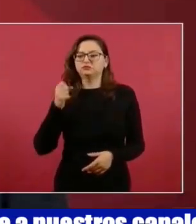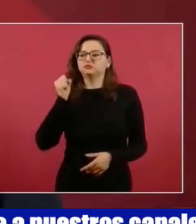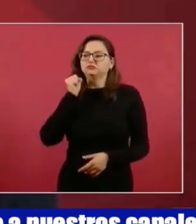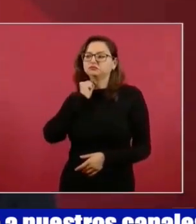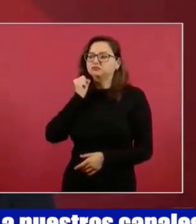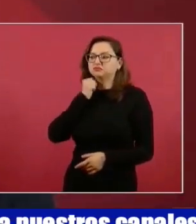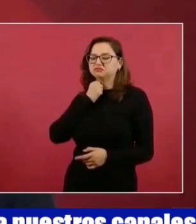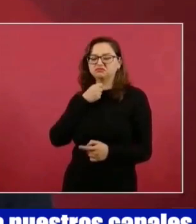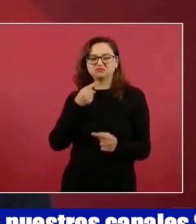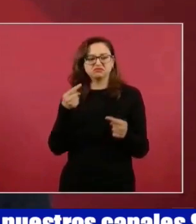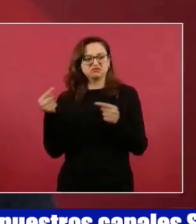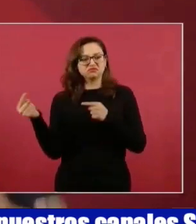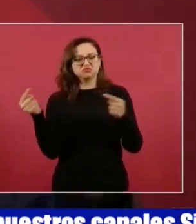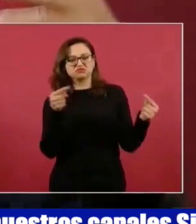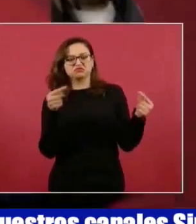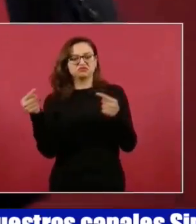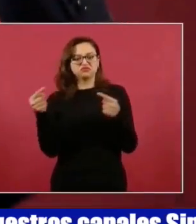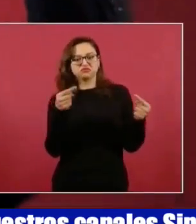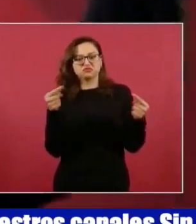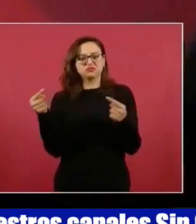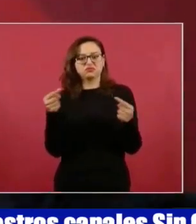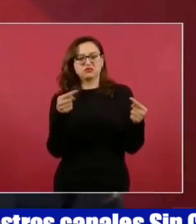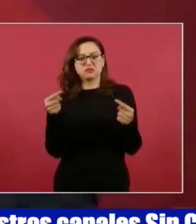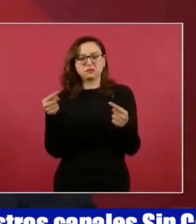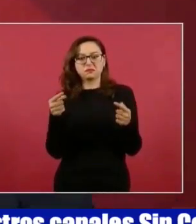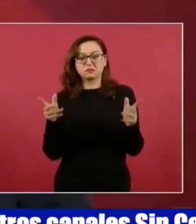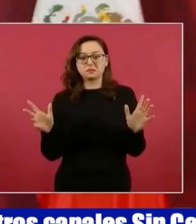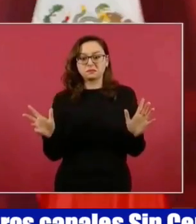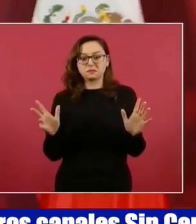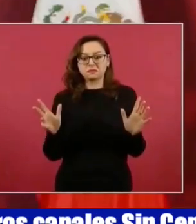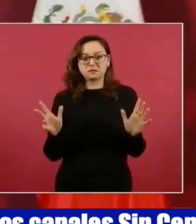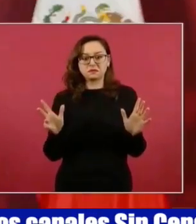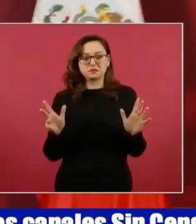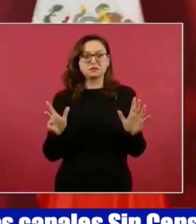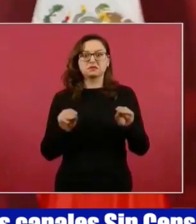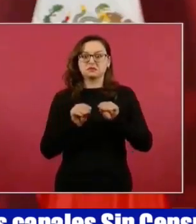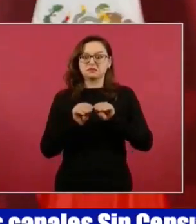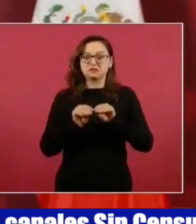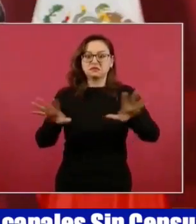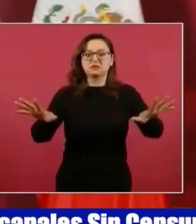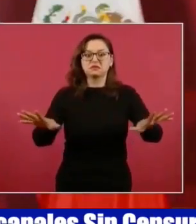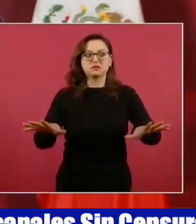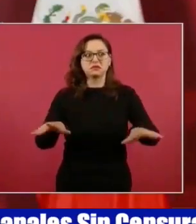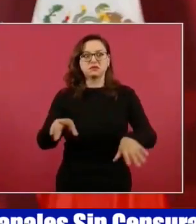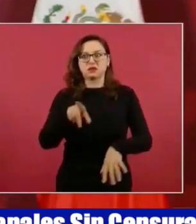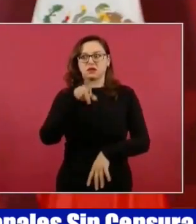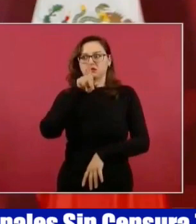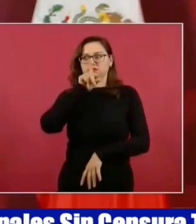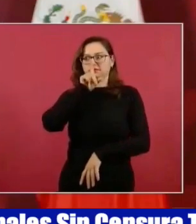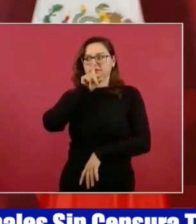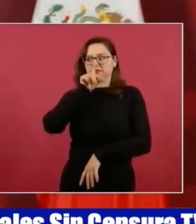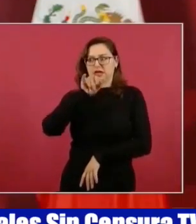senadores. Siempre era por nota diplomática. No.